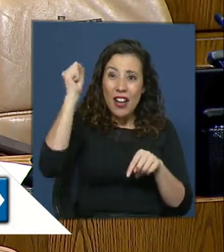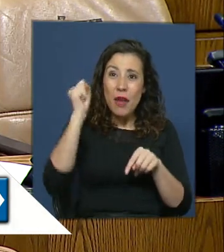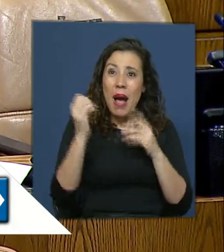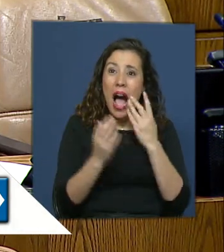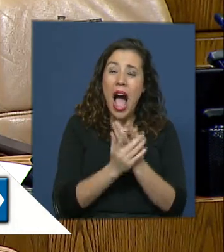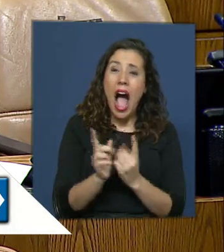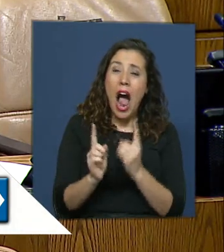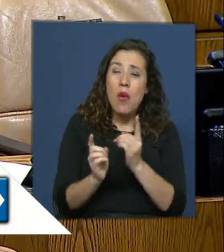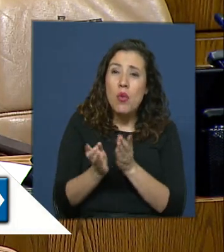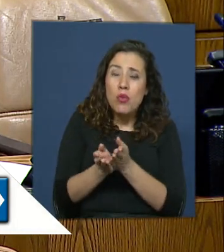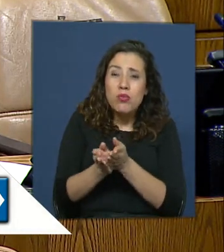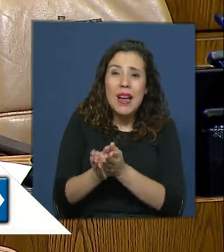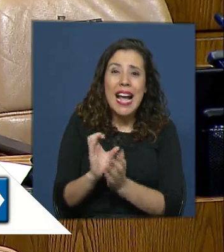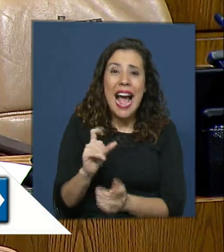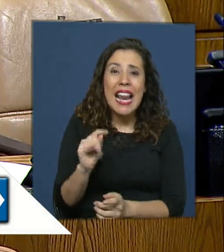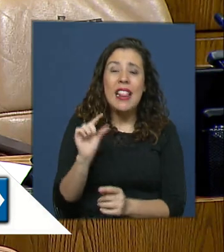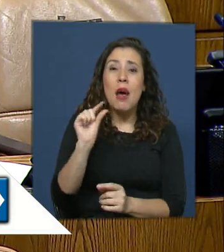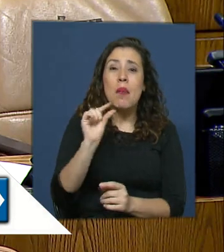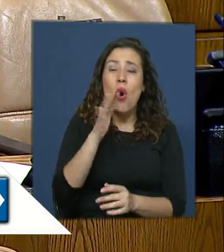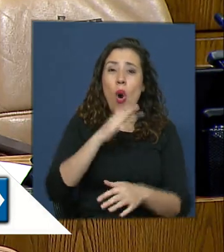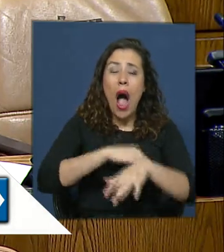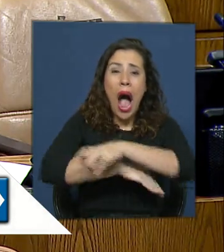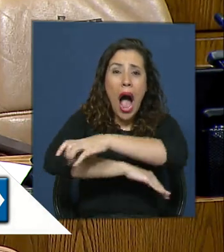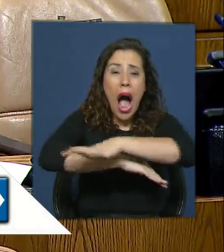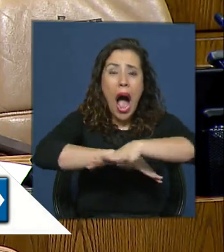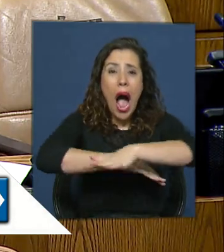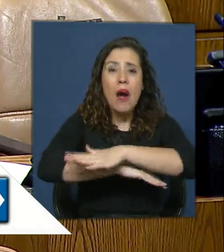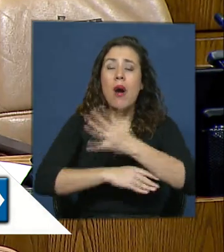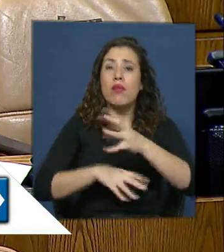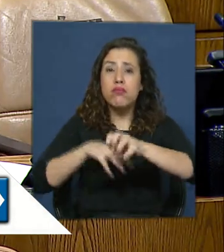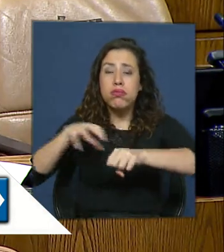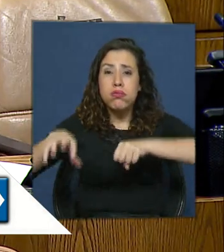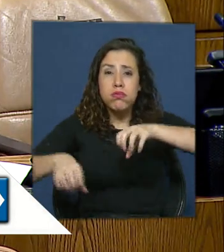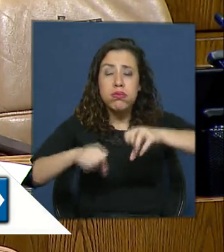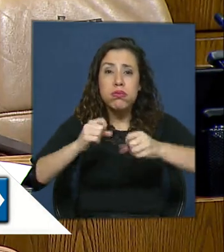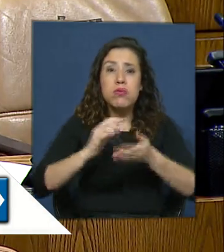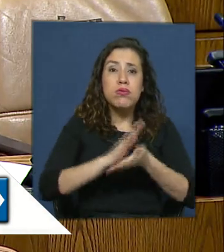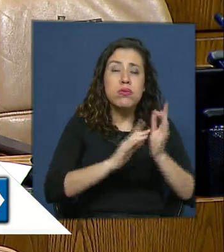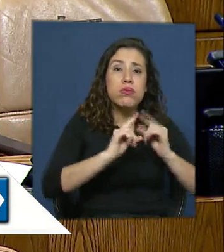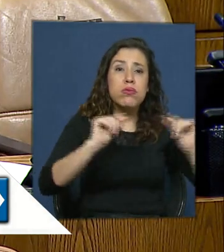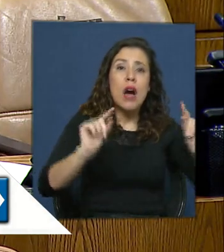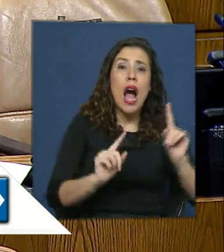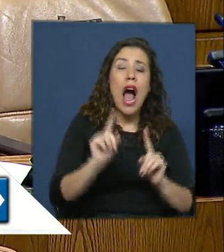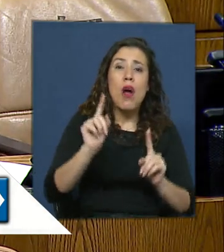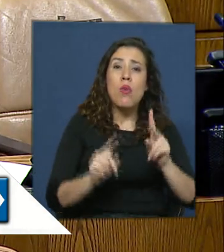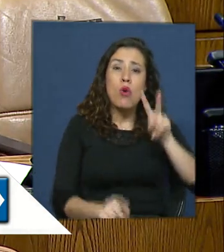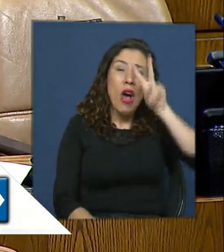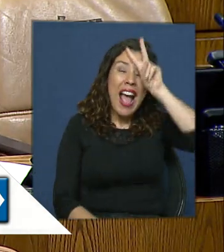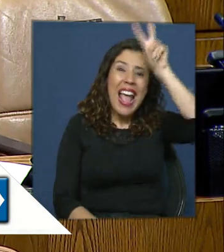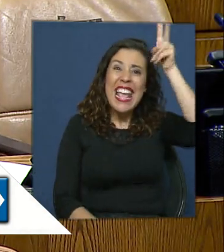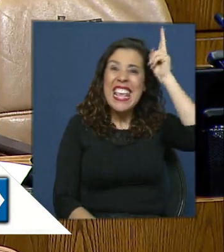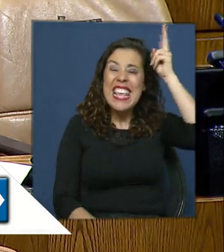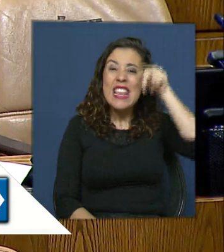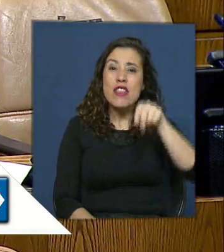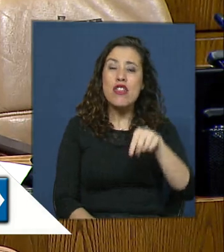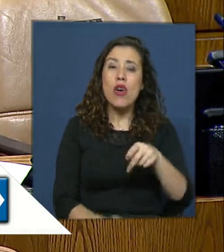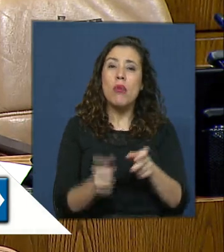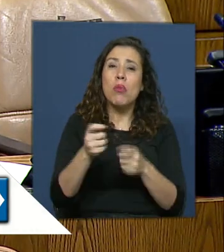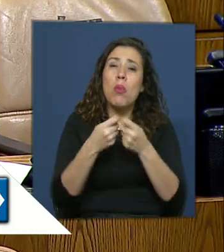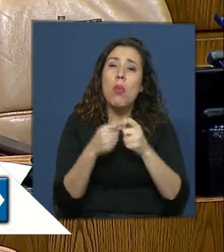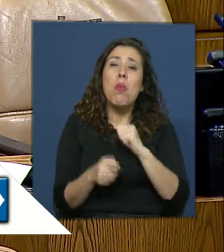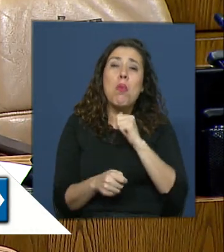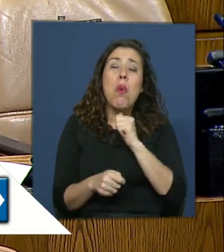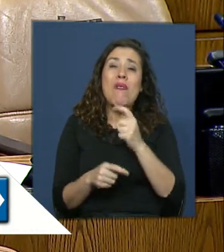algunas caletillas con poca agua salobre, donde se han recogido y huido algunos indios pescadores, pobres y